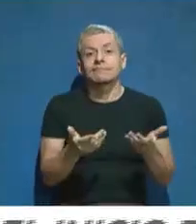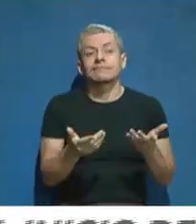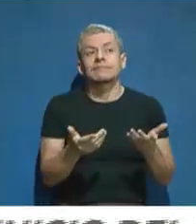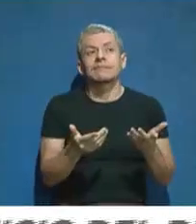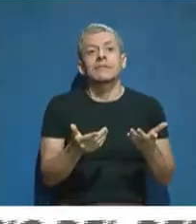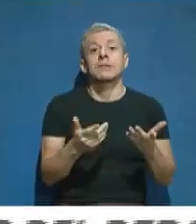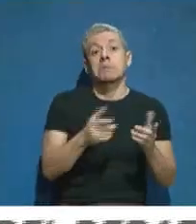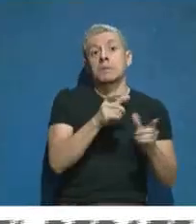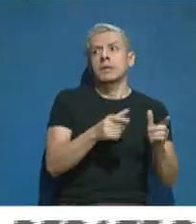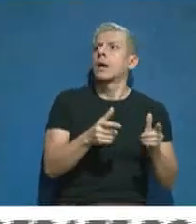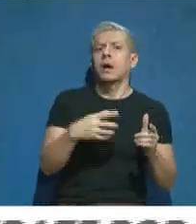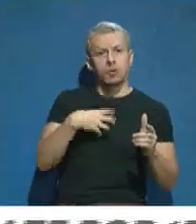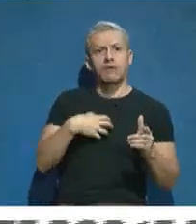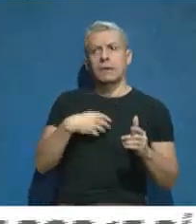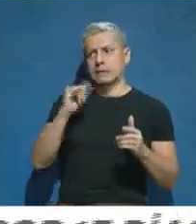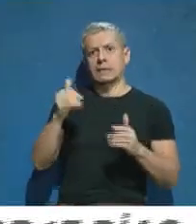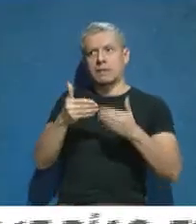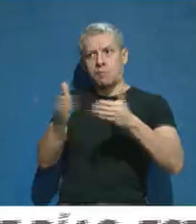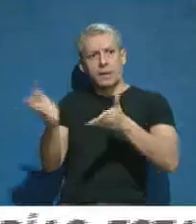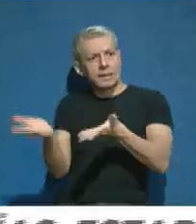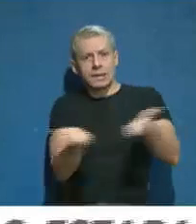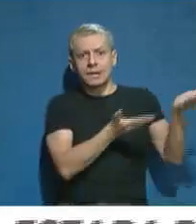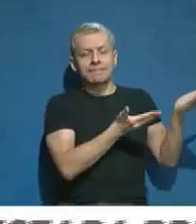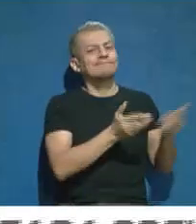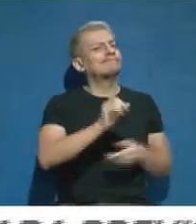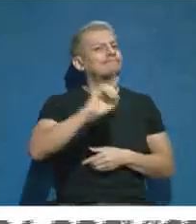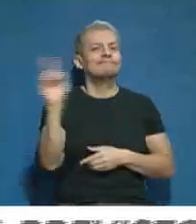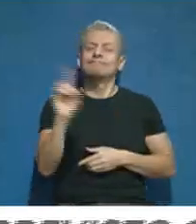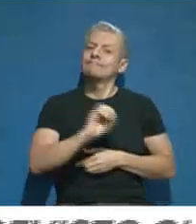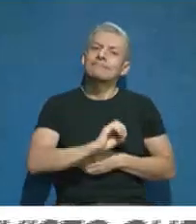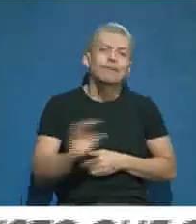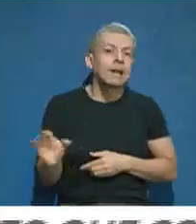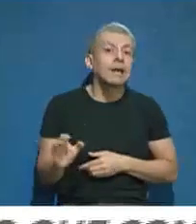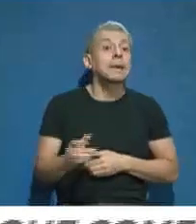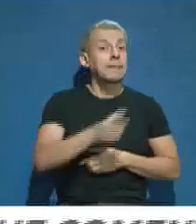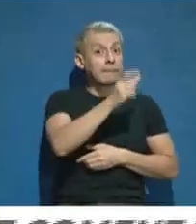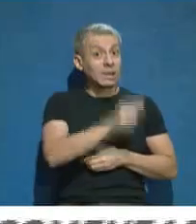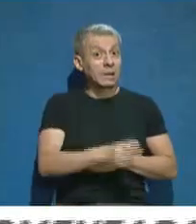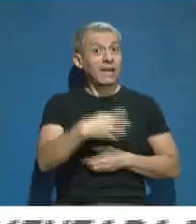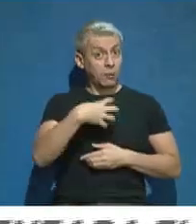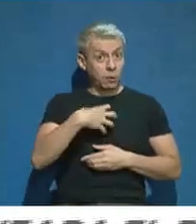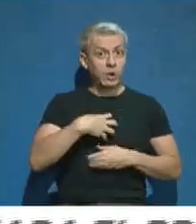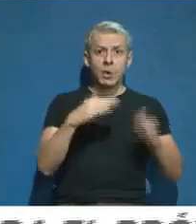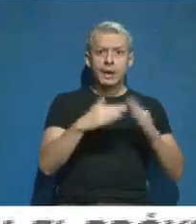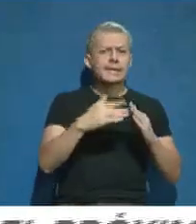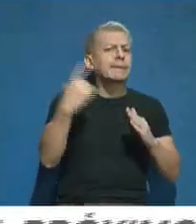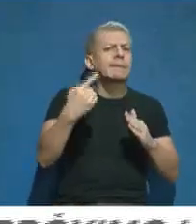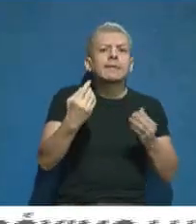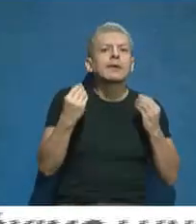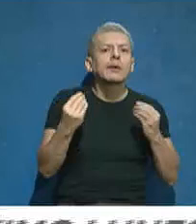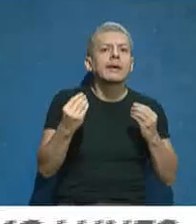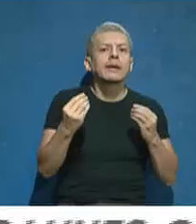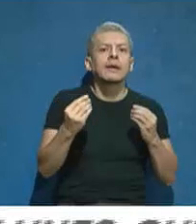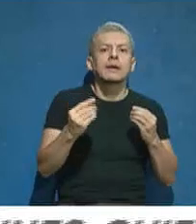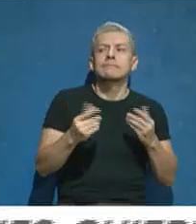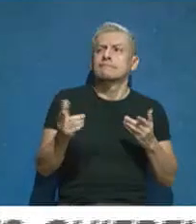uno confiado abre la puerta. No se debe hacer, lo primero que debe hacer la persona ante este tipo de situaciones, y los